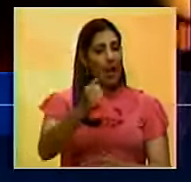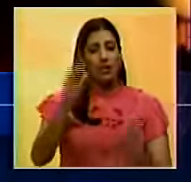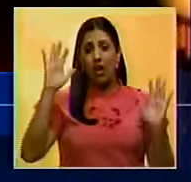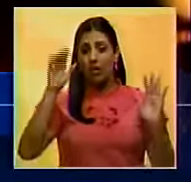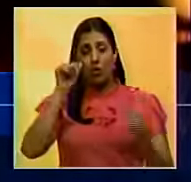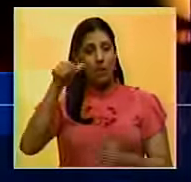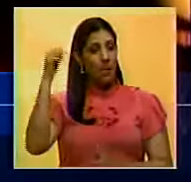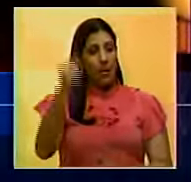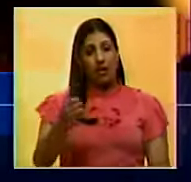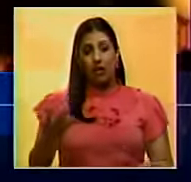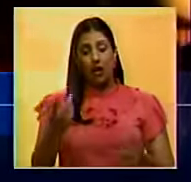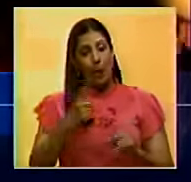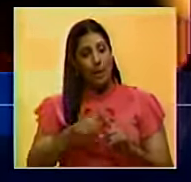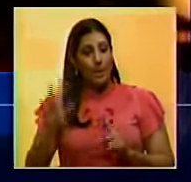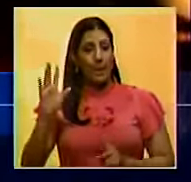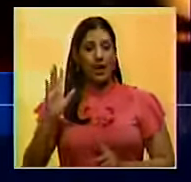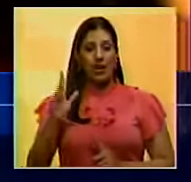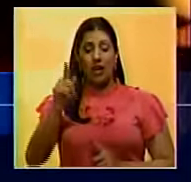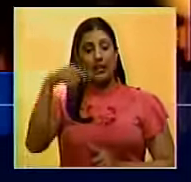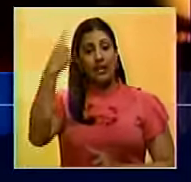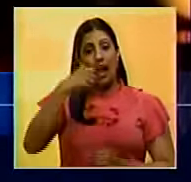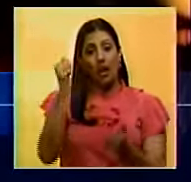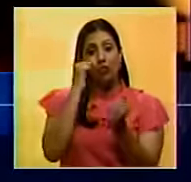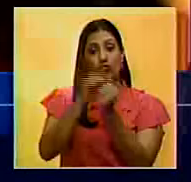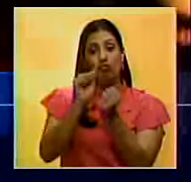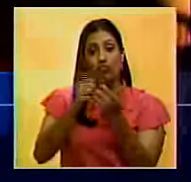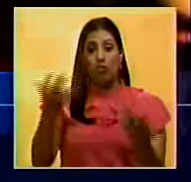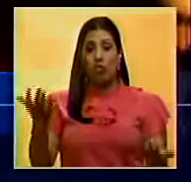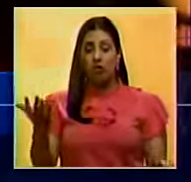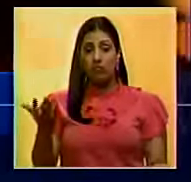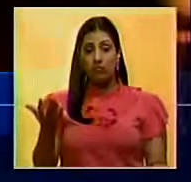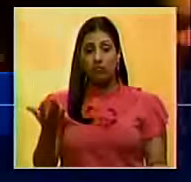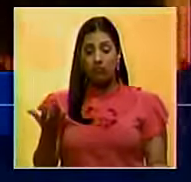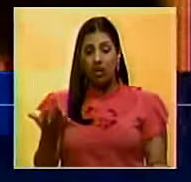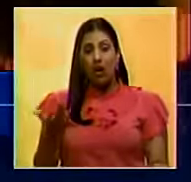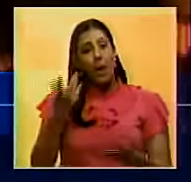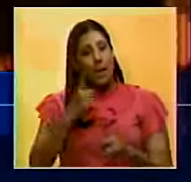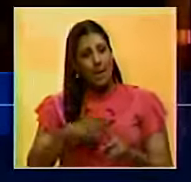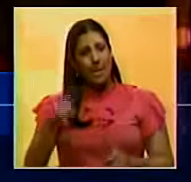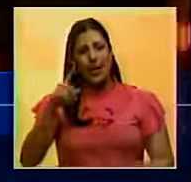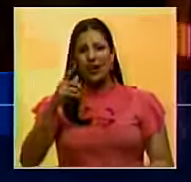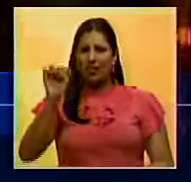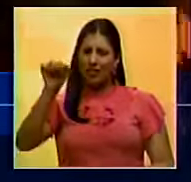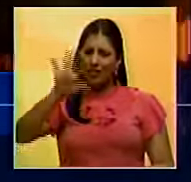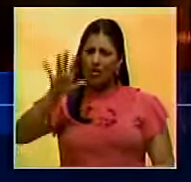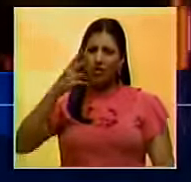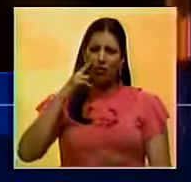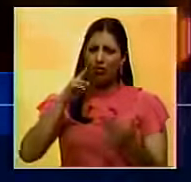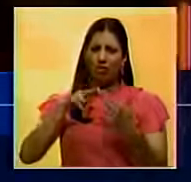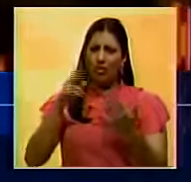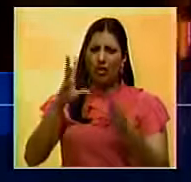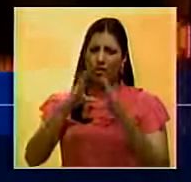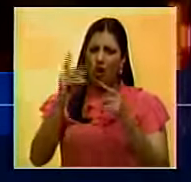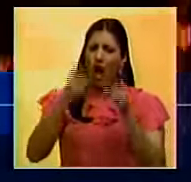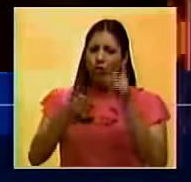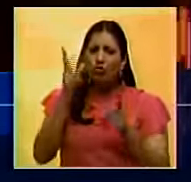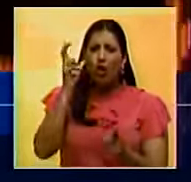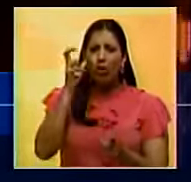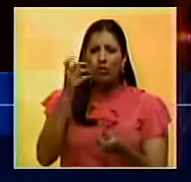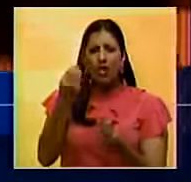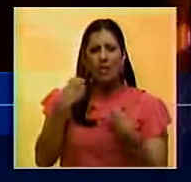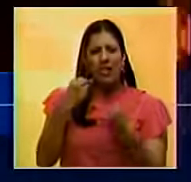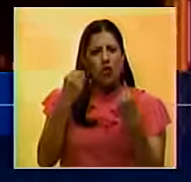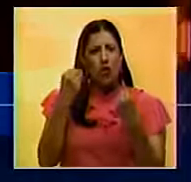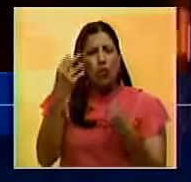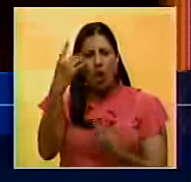matarlo pero es un caradura no lo leí todo escuché cosas pero me dic que está como